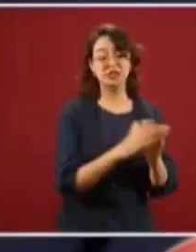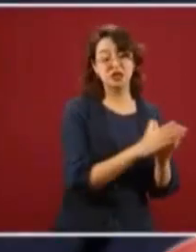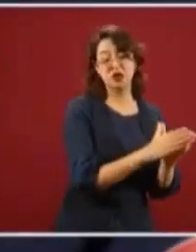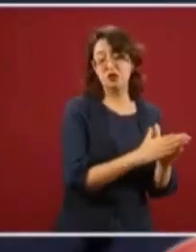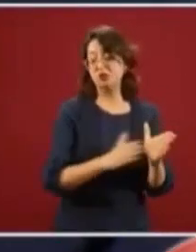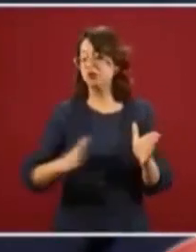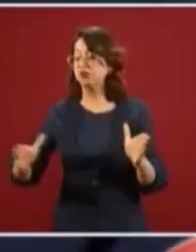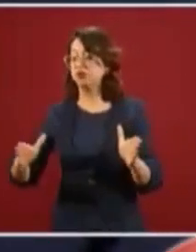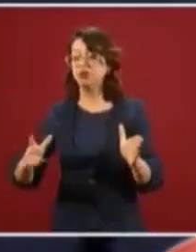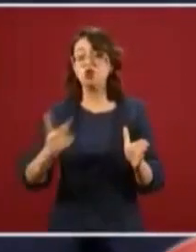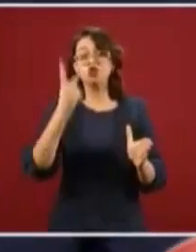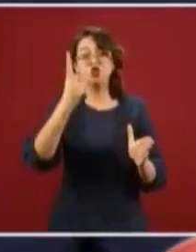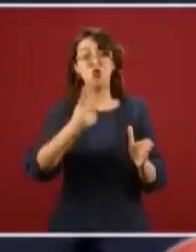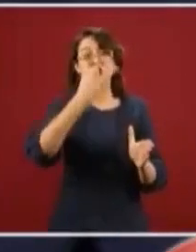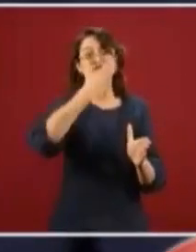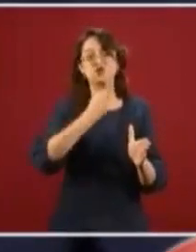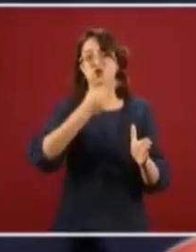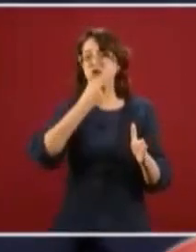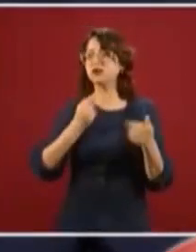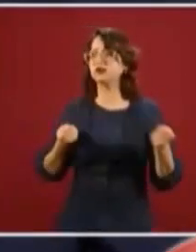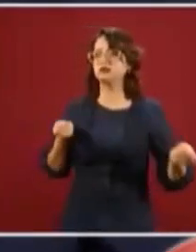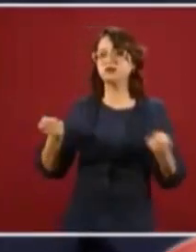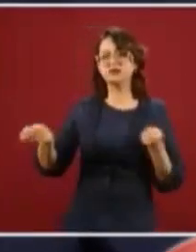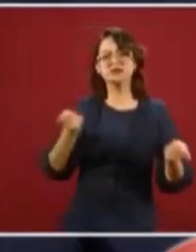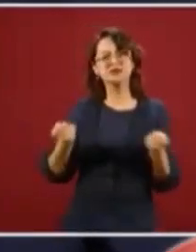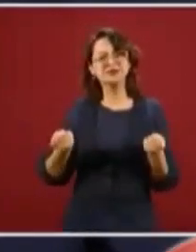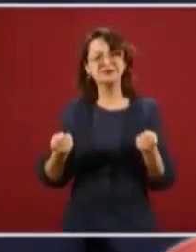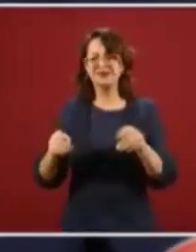hombres. ¿Cuál democracia?